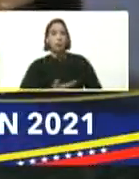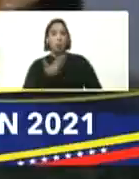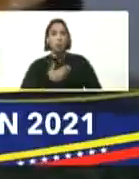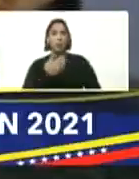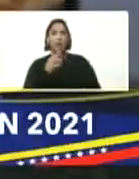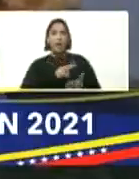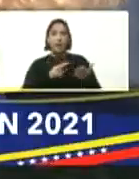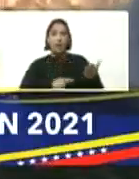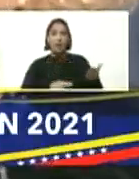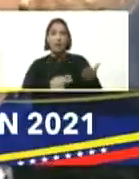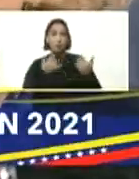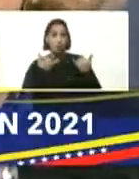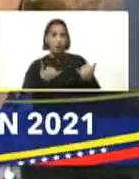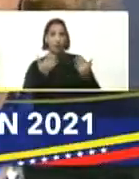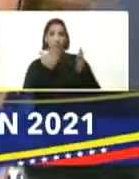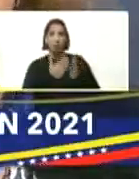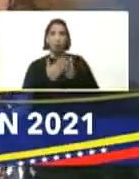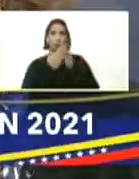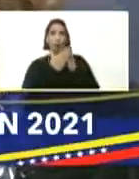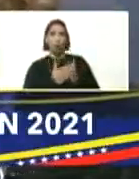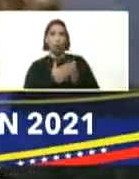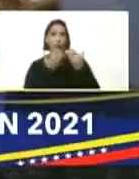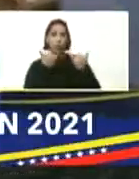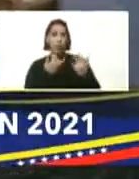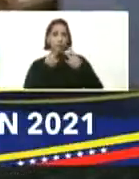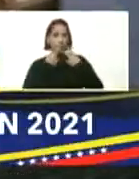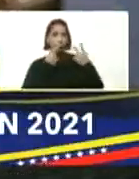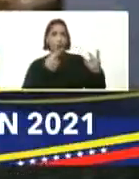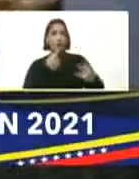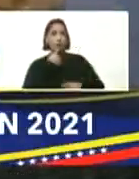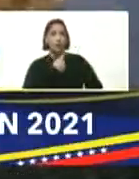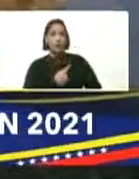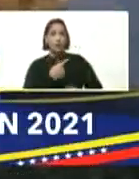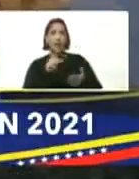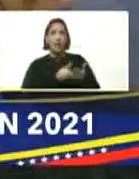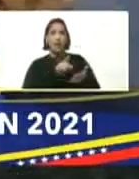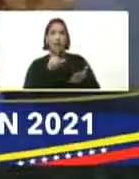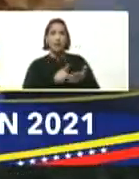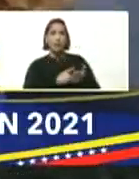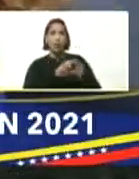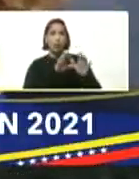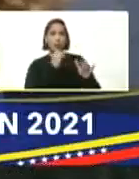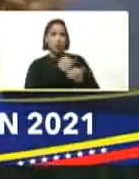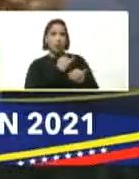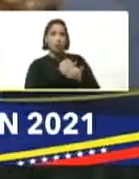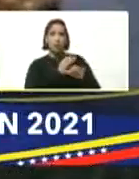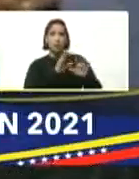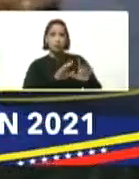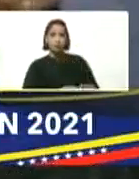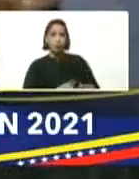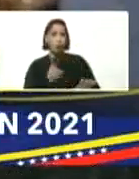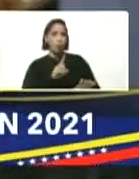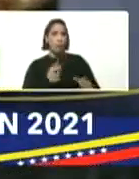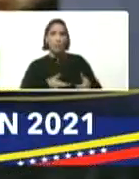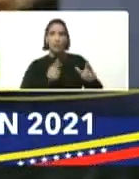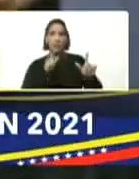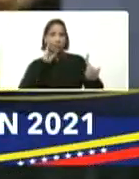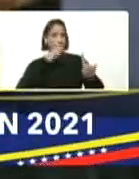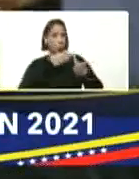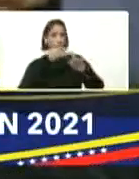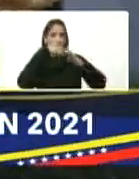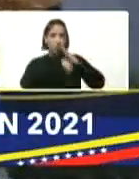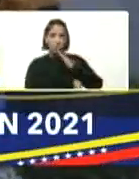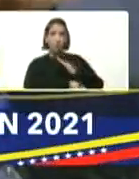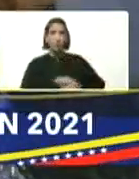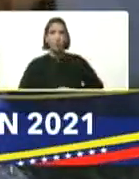hay un estudio reciente que se ha estado divulgando que dice que el libro digital no nos permite concentrarnos a